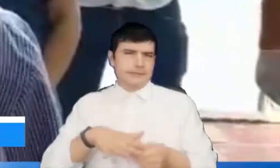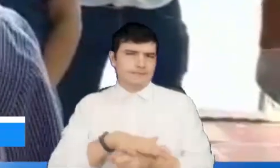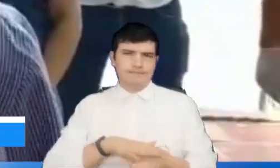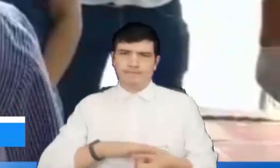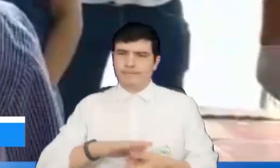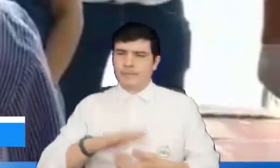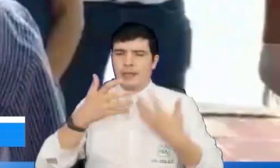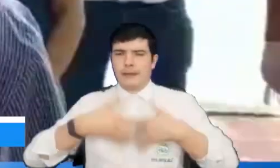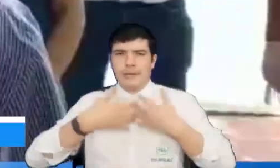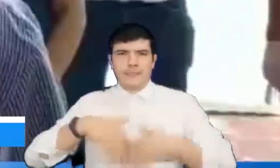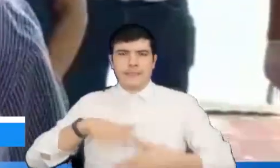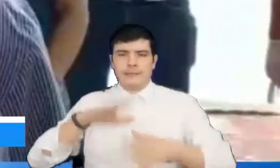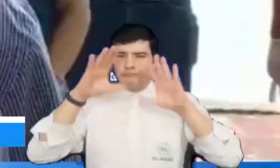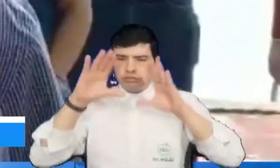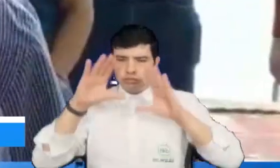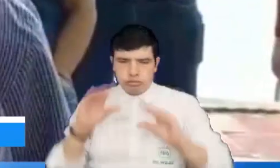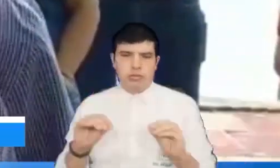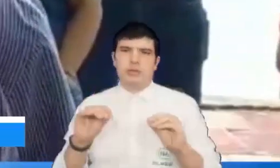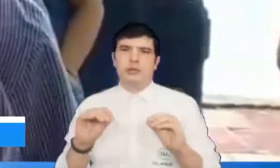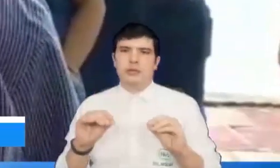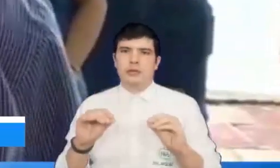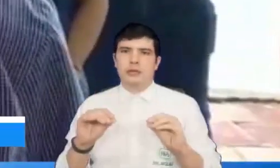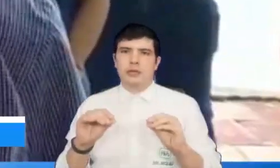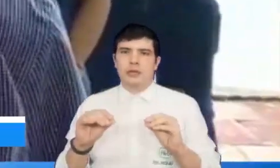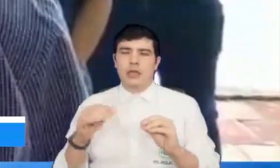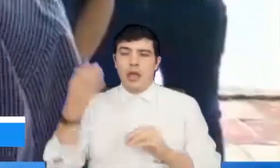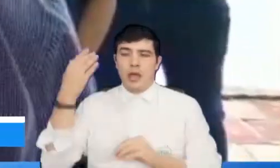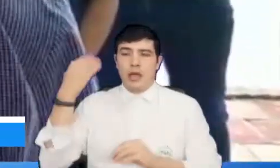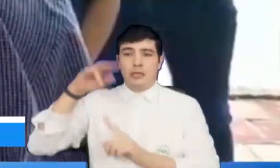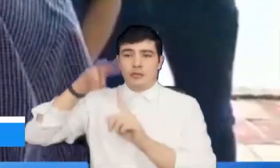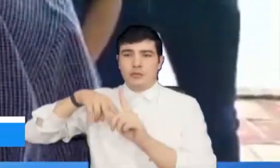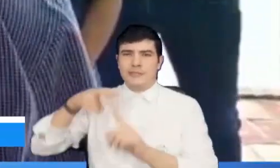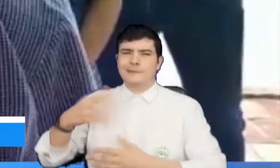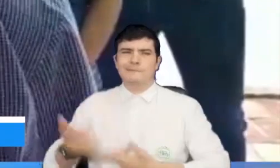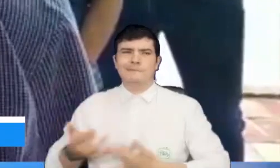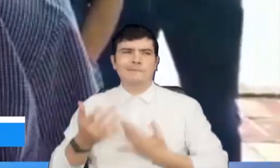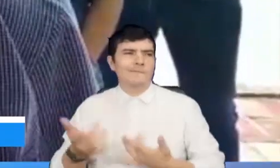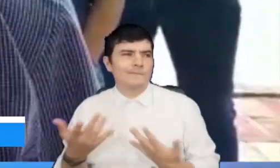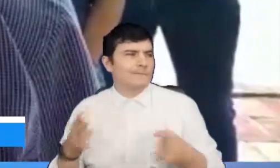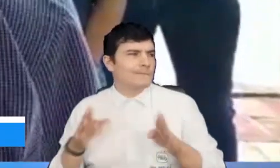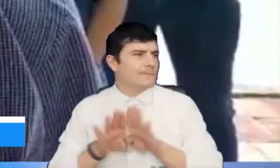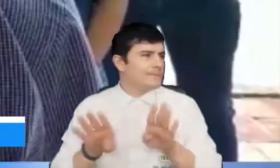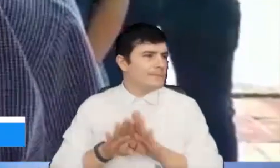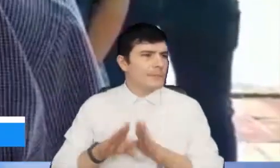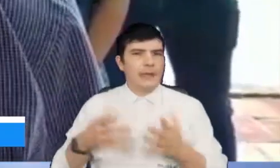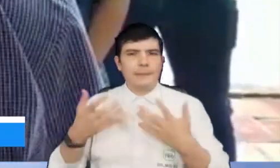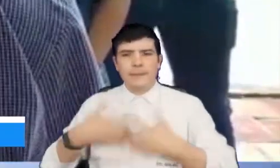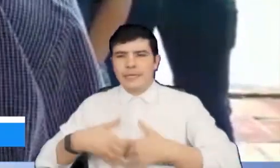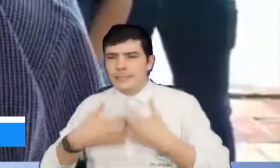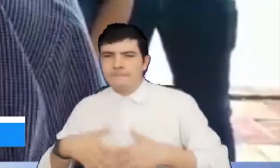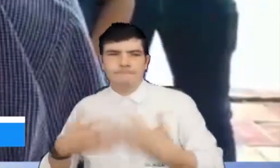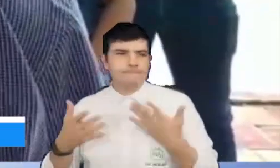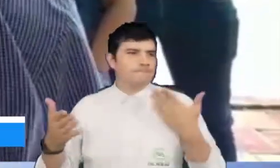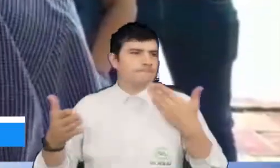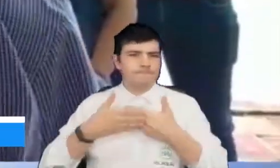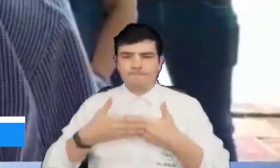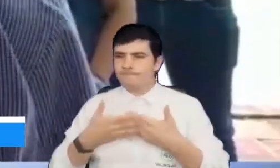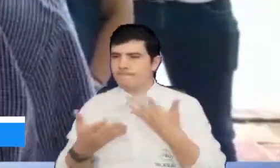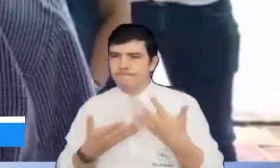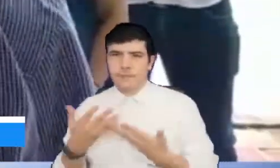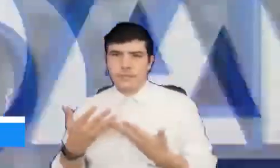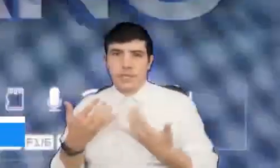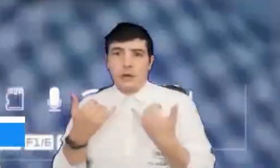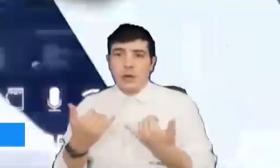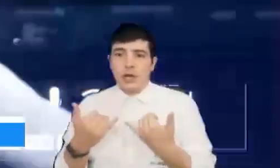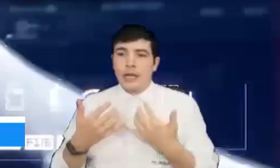de estar en espera y vemos que el gremio transportador intermunicipal va a ser el último sector que van a